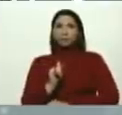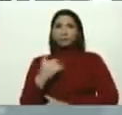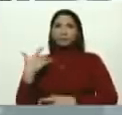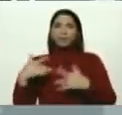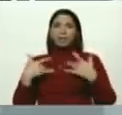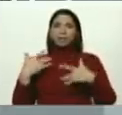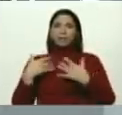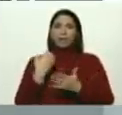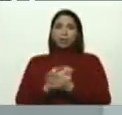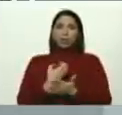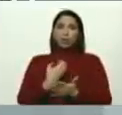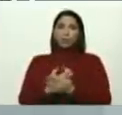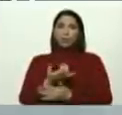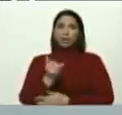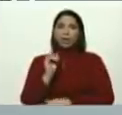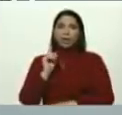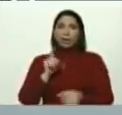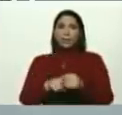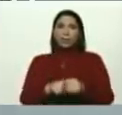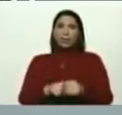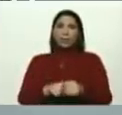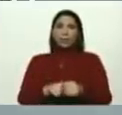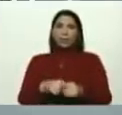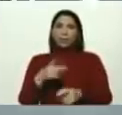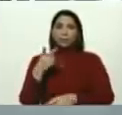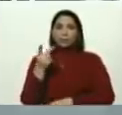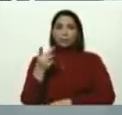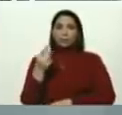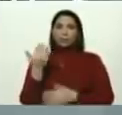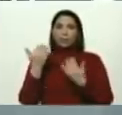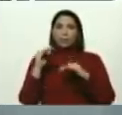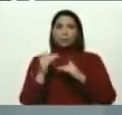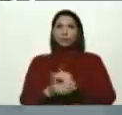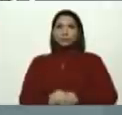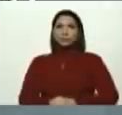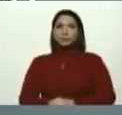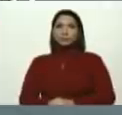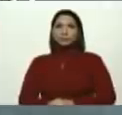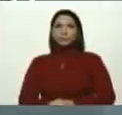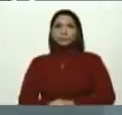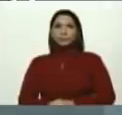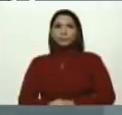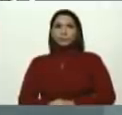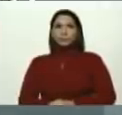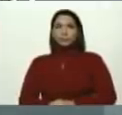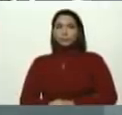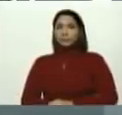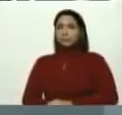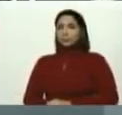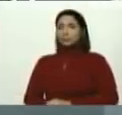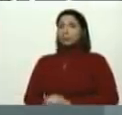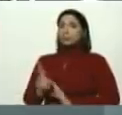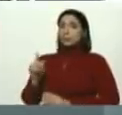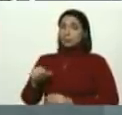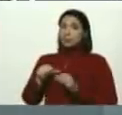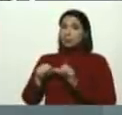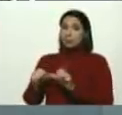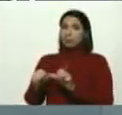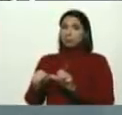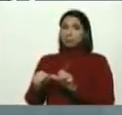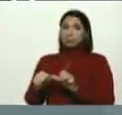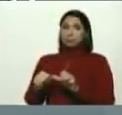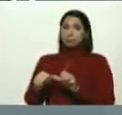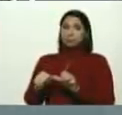actividades económicas que se están incorporando en esta segunda fase, presidente. Correcto. Y quedan exceptuados todavía